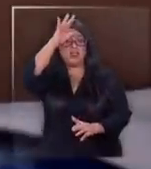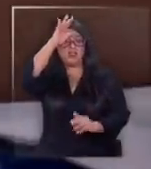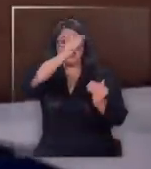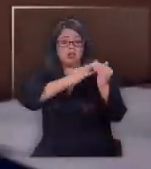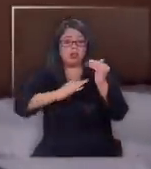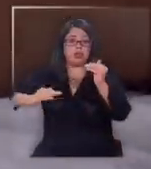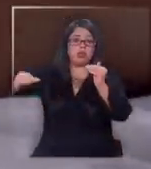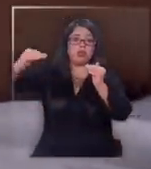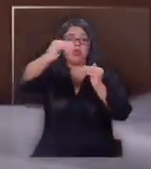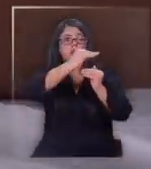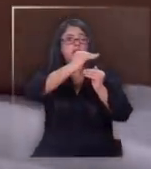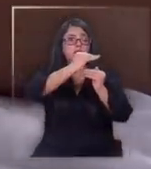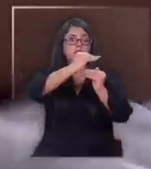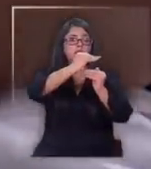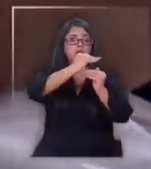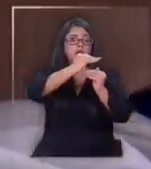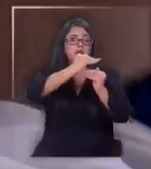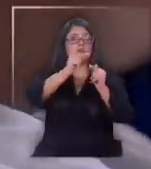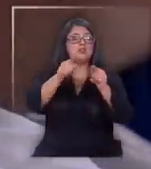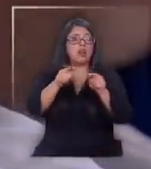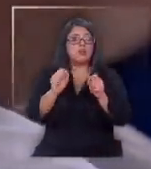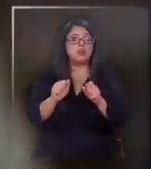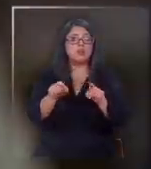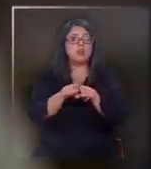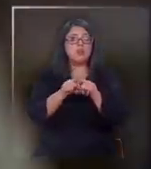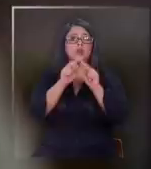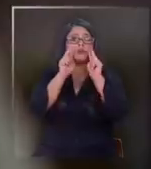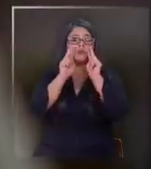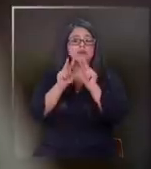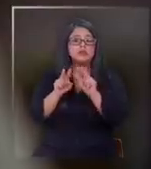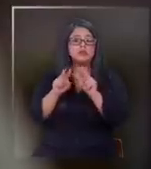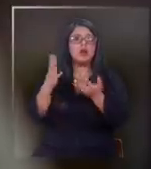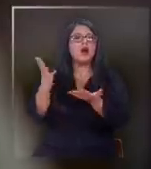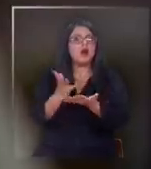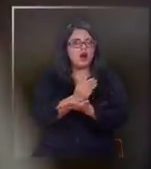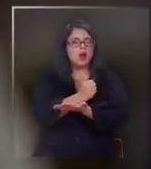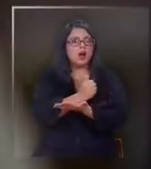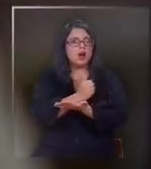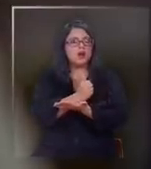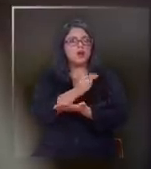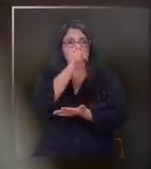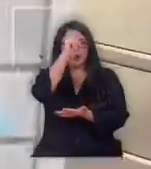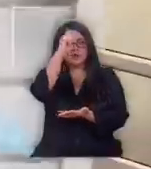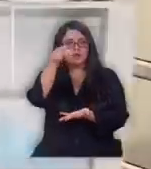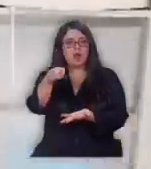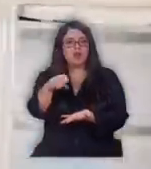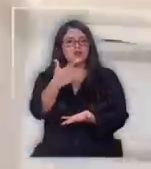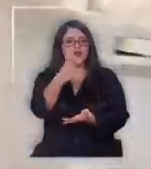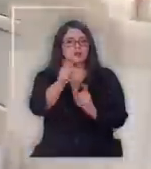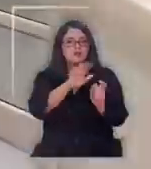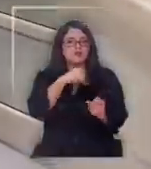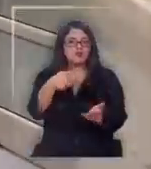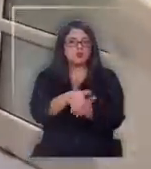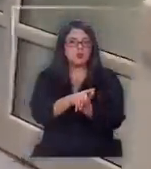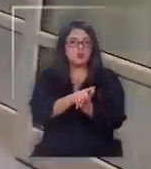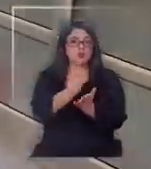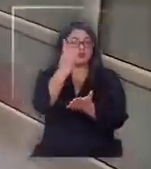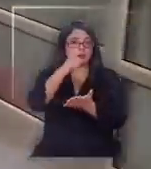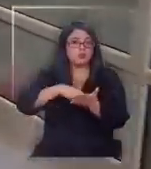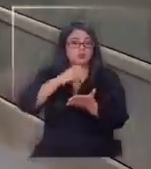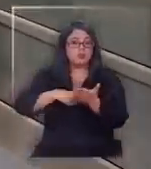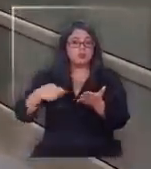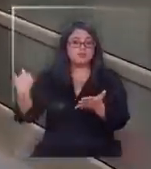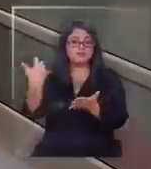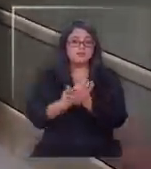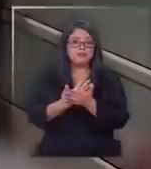de contagios. Por ello, se puede destacar el relativo éxito de este centro asistencial. 7 personas fallecidas en 2 meses